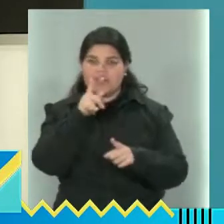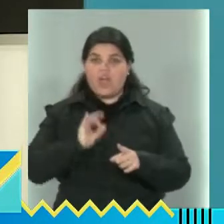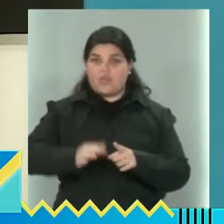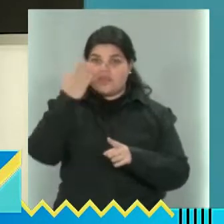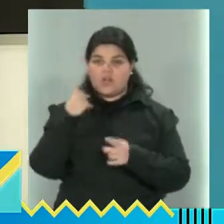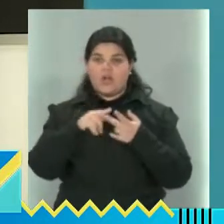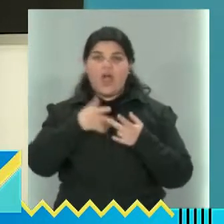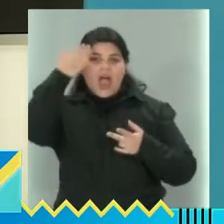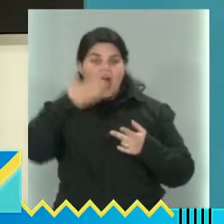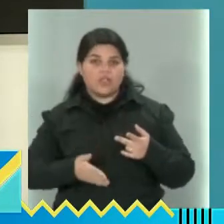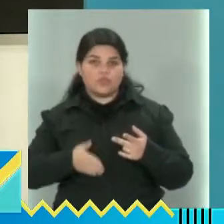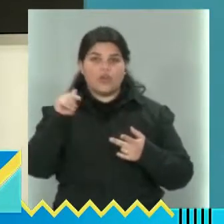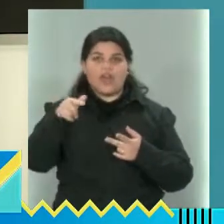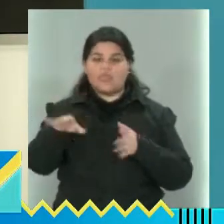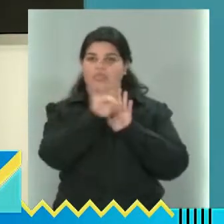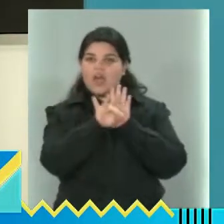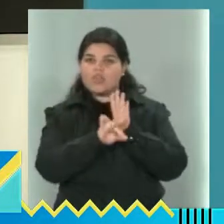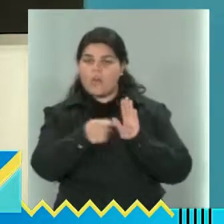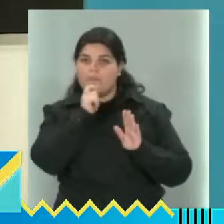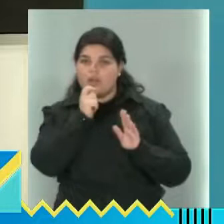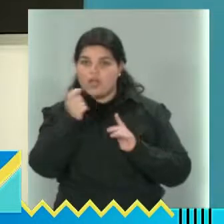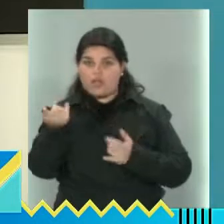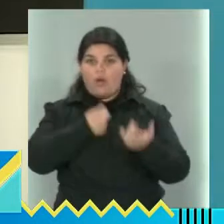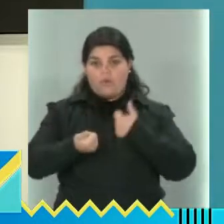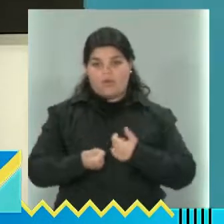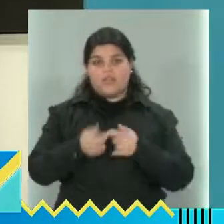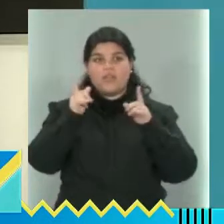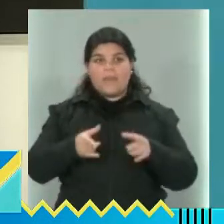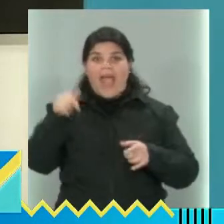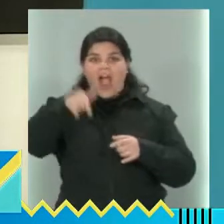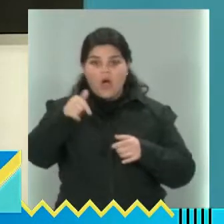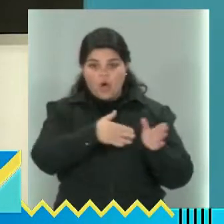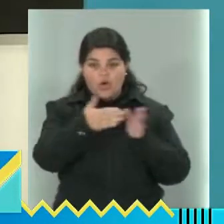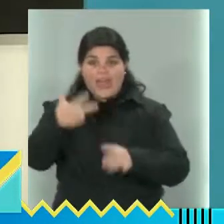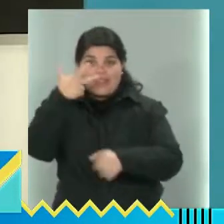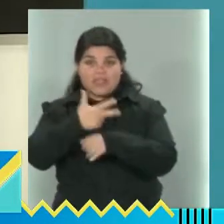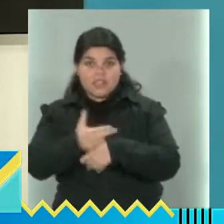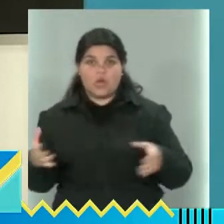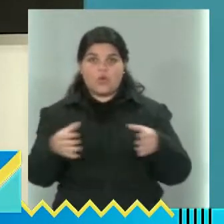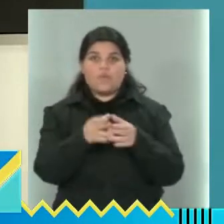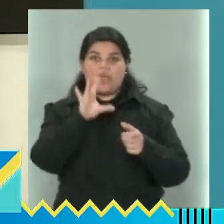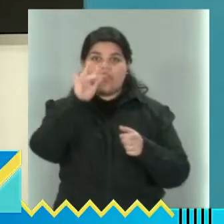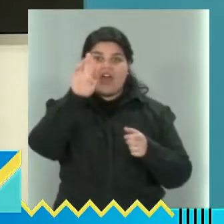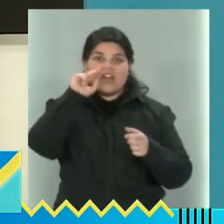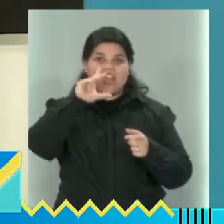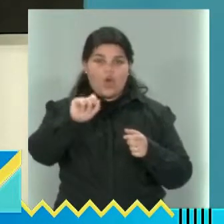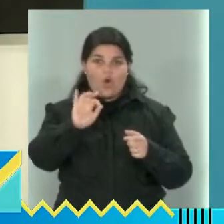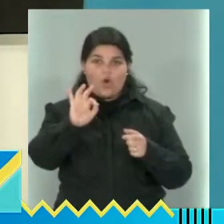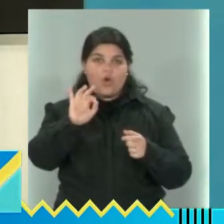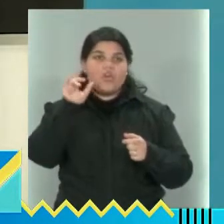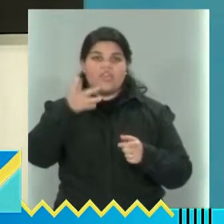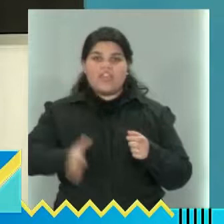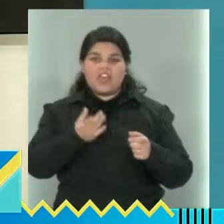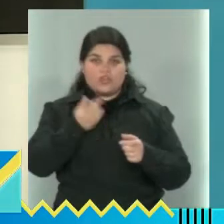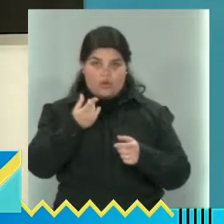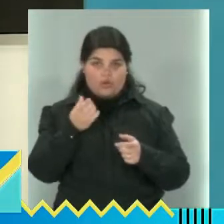pasado, Gastón Lucero con sus datos periodísticos también aportando. Y el equipo de hoy, el que hace esta tercera temporada, a Darío Sogui, nuestro director general del